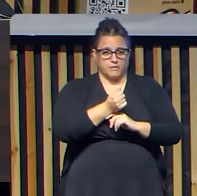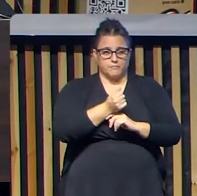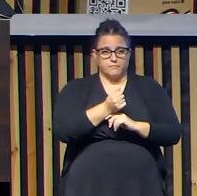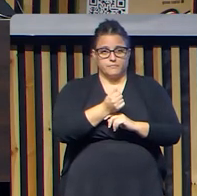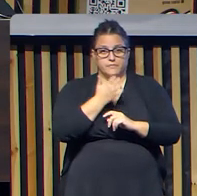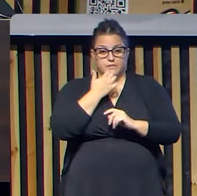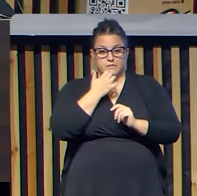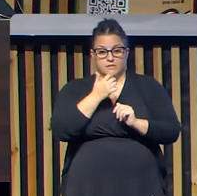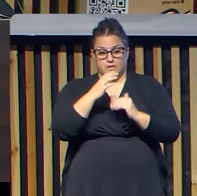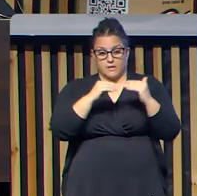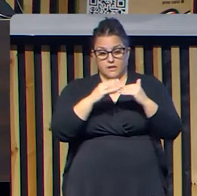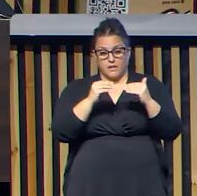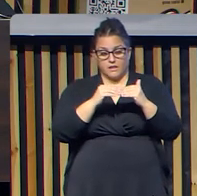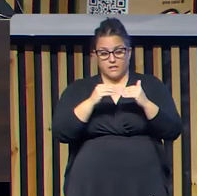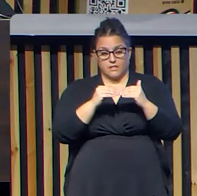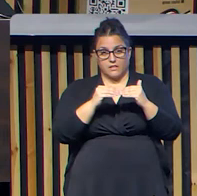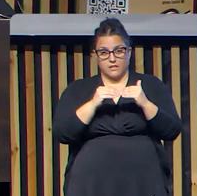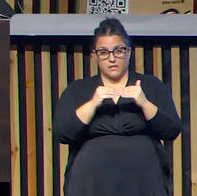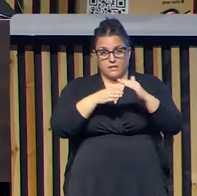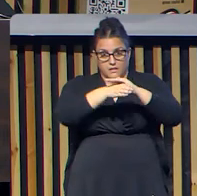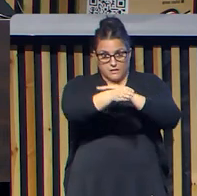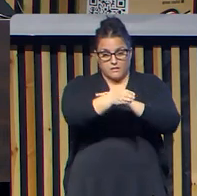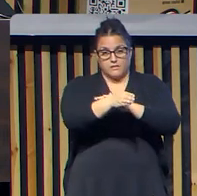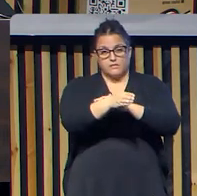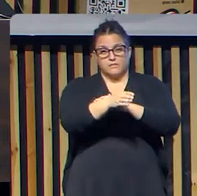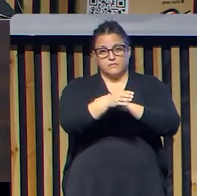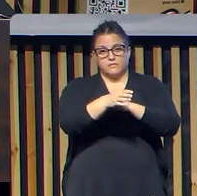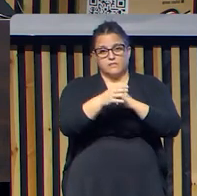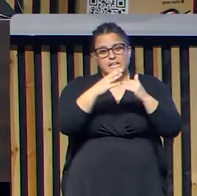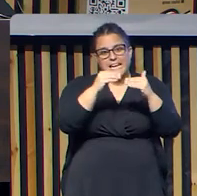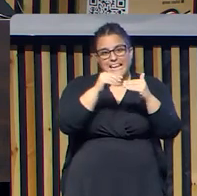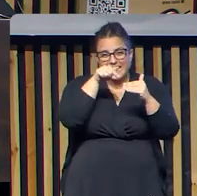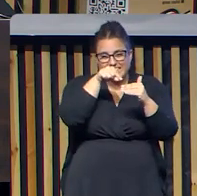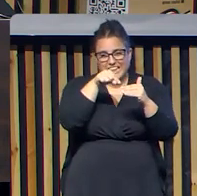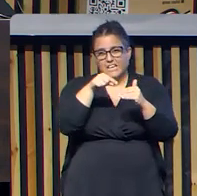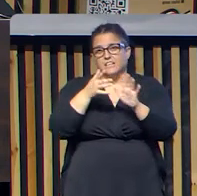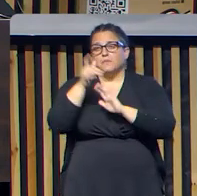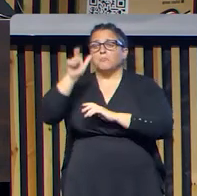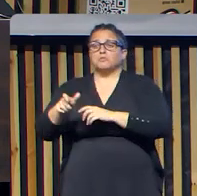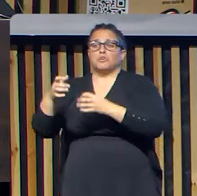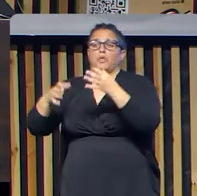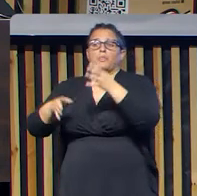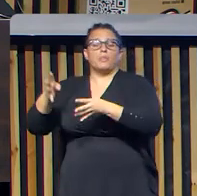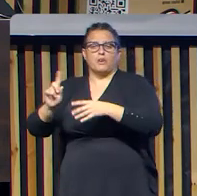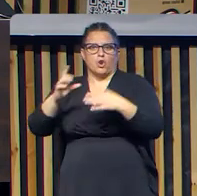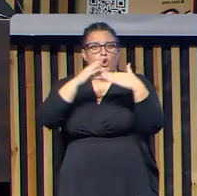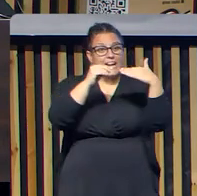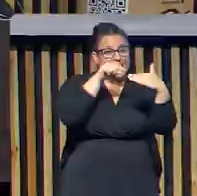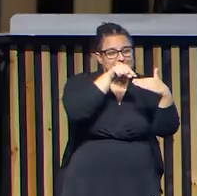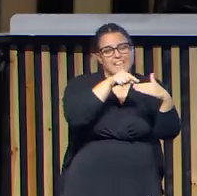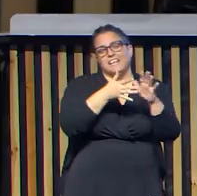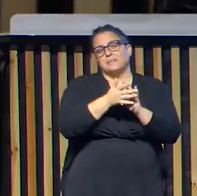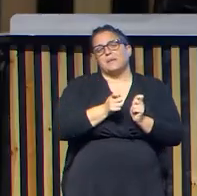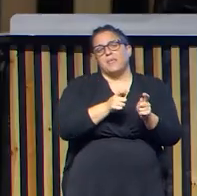cliente y no solo un administrador se invierte mucha energía en que sea fácil mucha